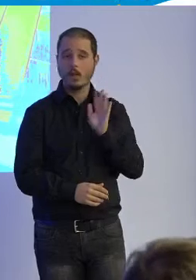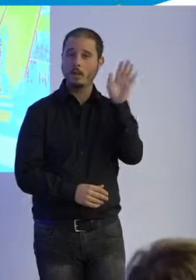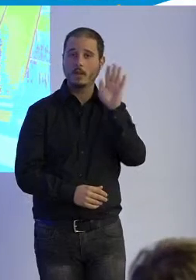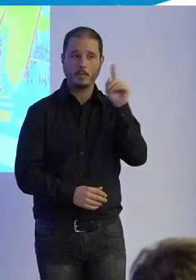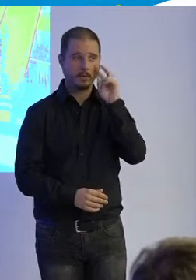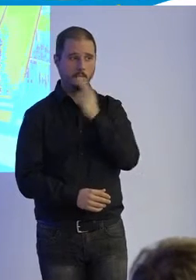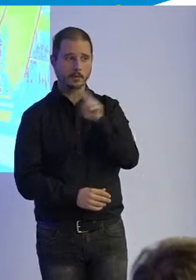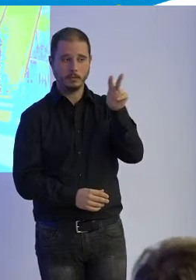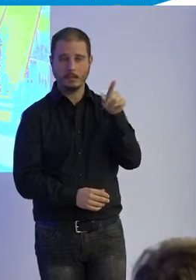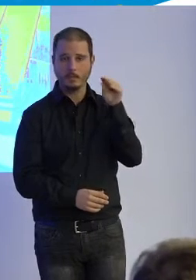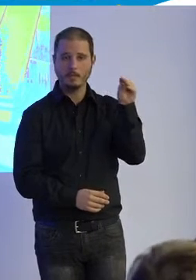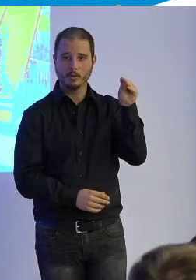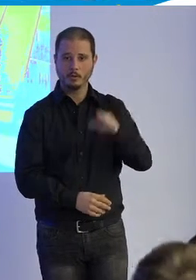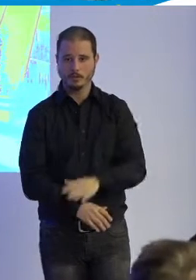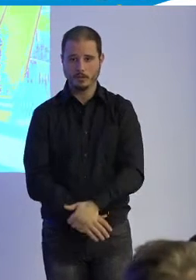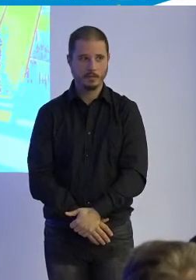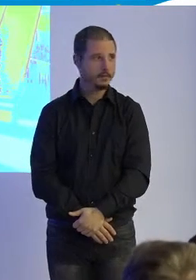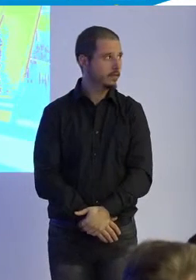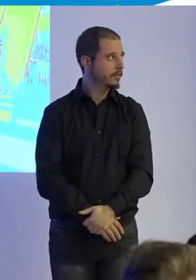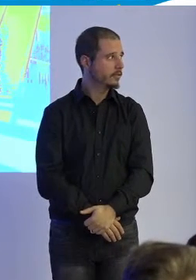porque... Bueno, un holodeck es